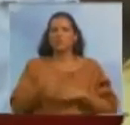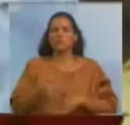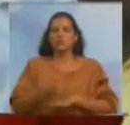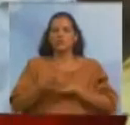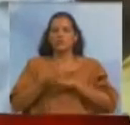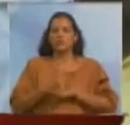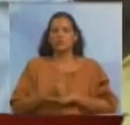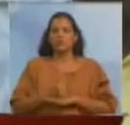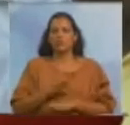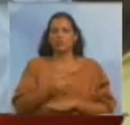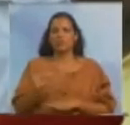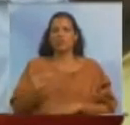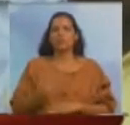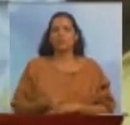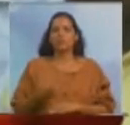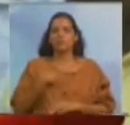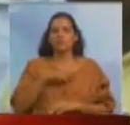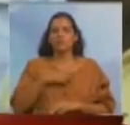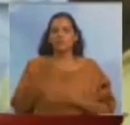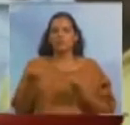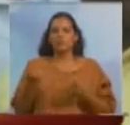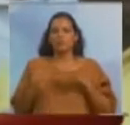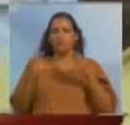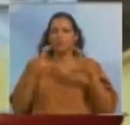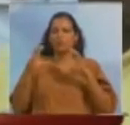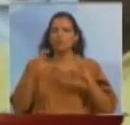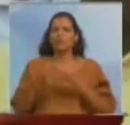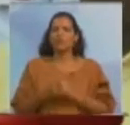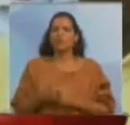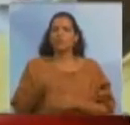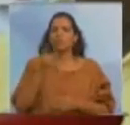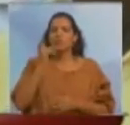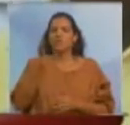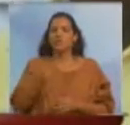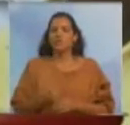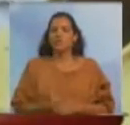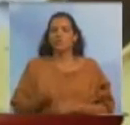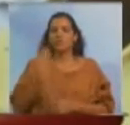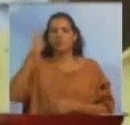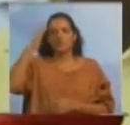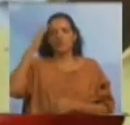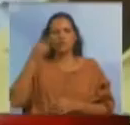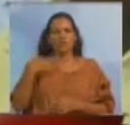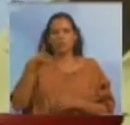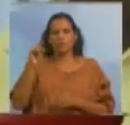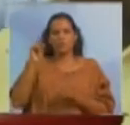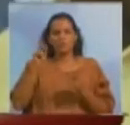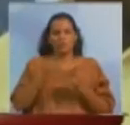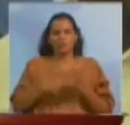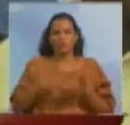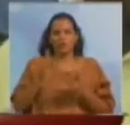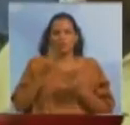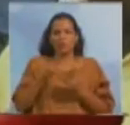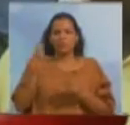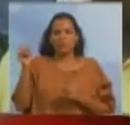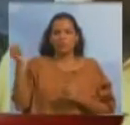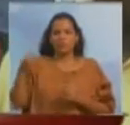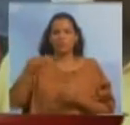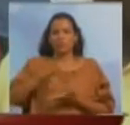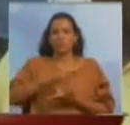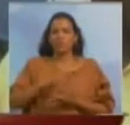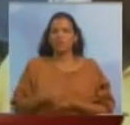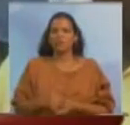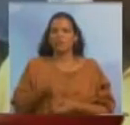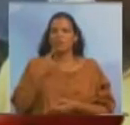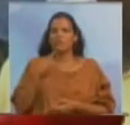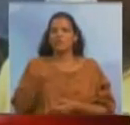este caso con usted. Debemos dialogar y conversar para exponer. Sabemos que usted no estuvo acá en la ciudad